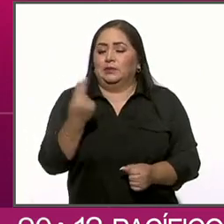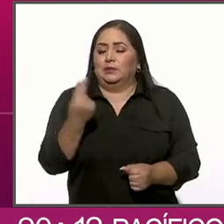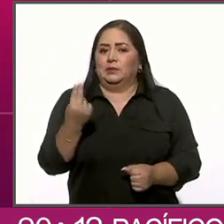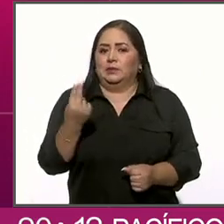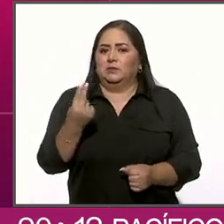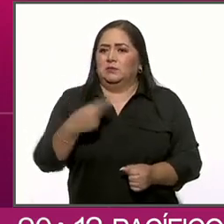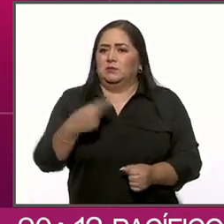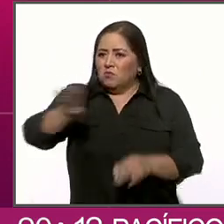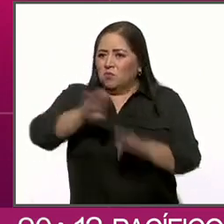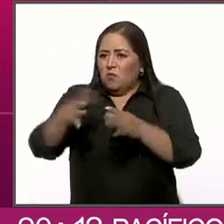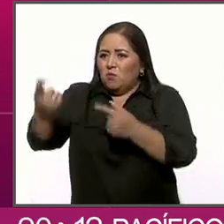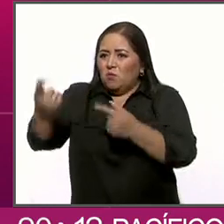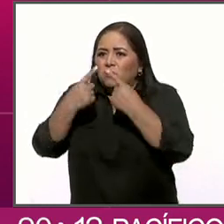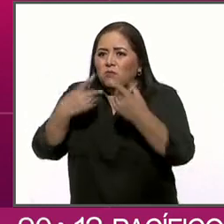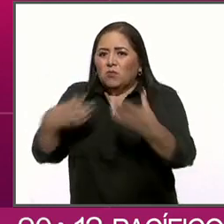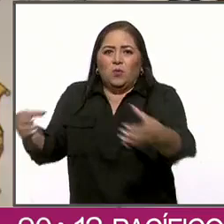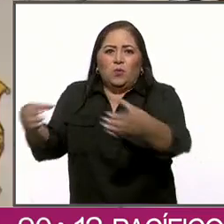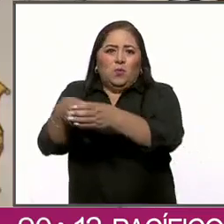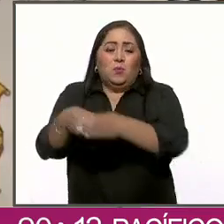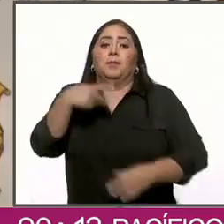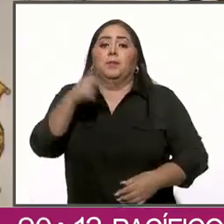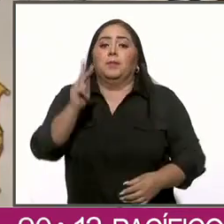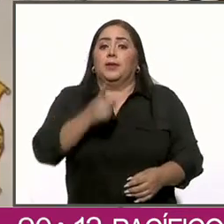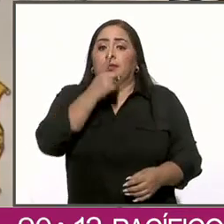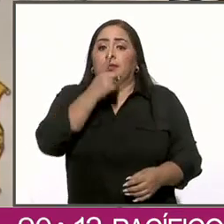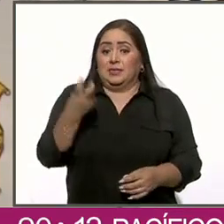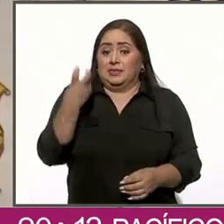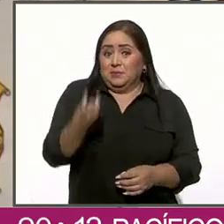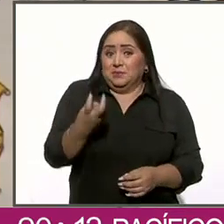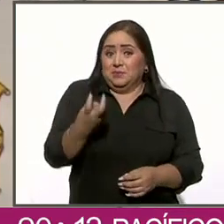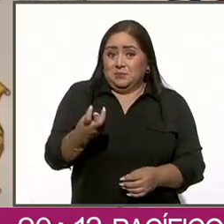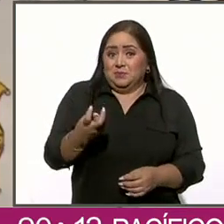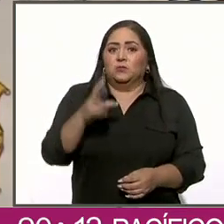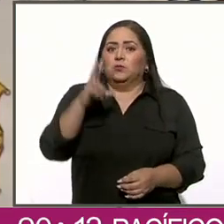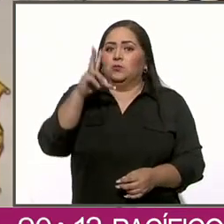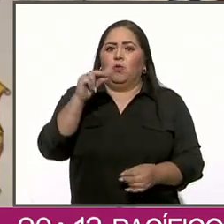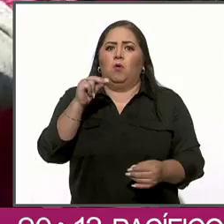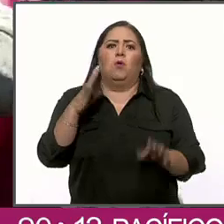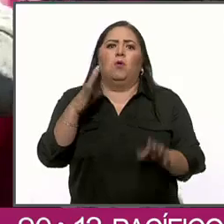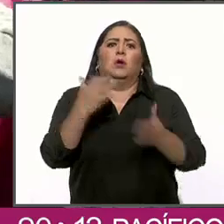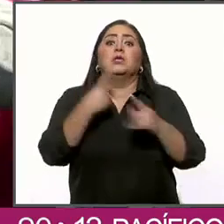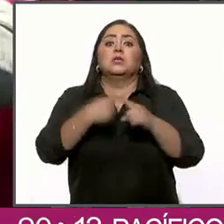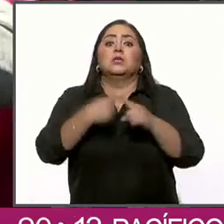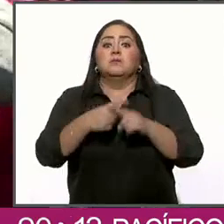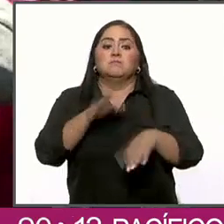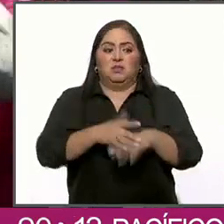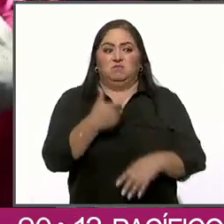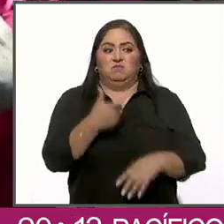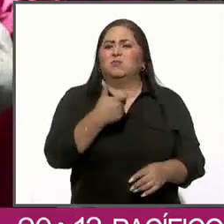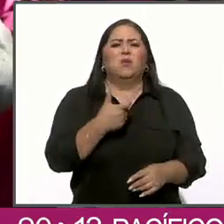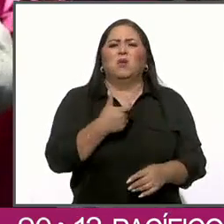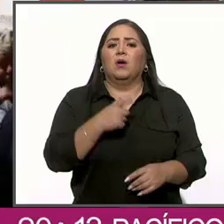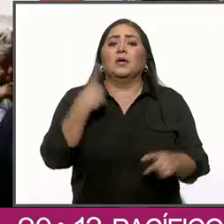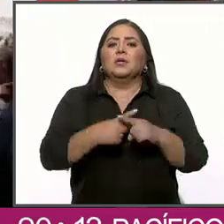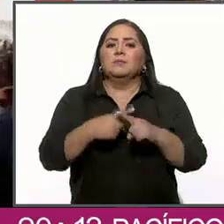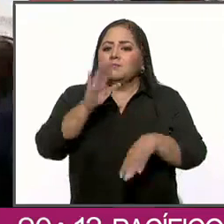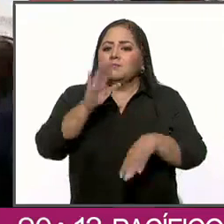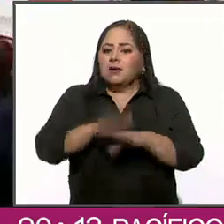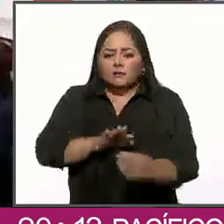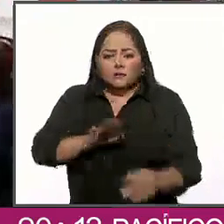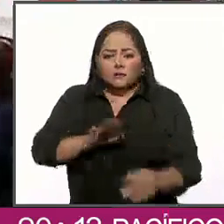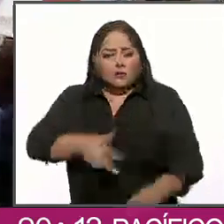que organizarse entre ellos. Dejó claro que en este proceso no triunfará quien tenga más recursos, sino quien esté más cercano a la